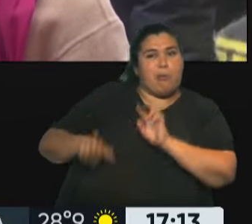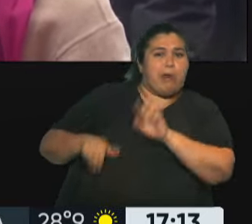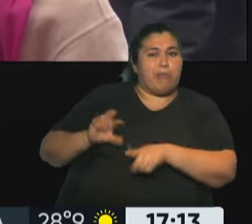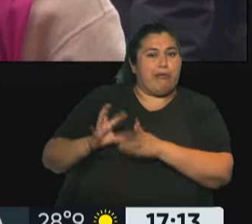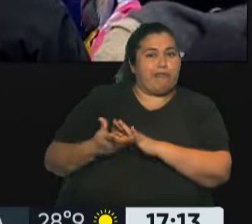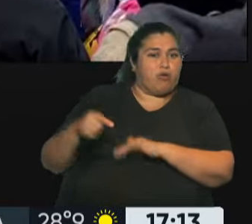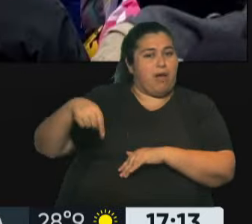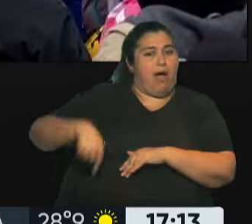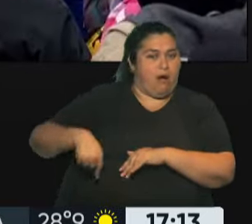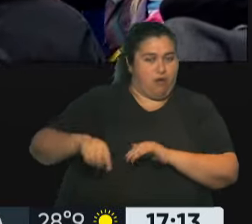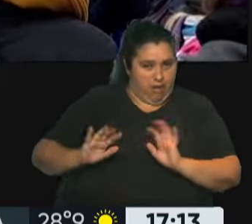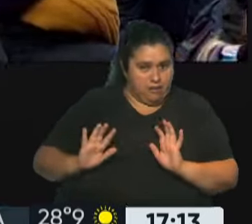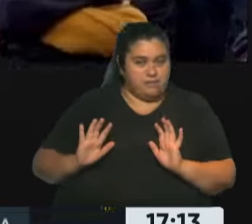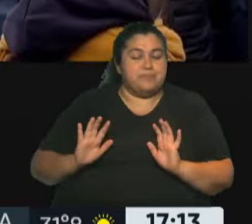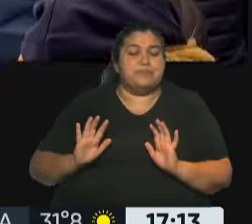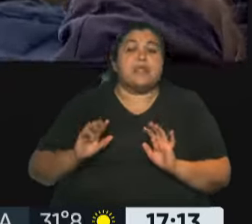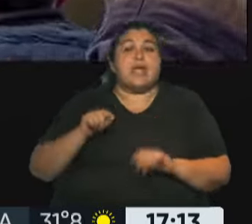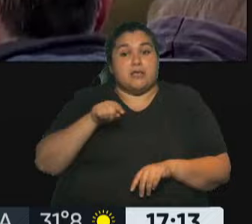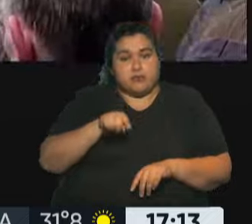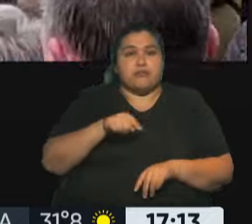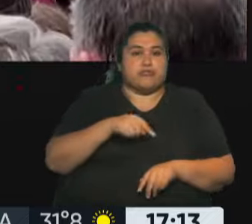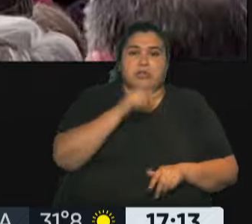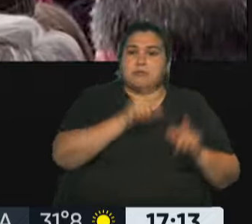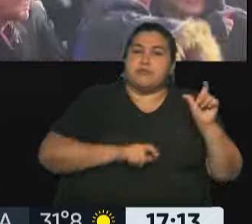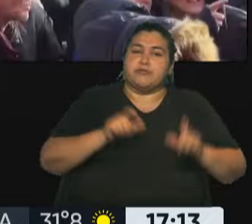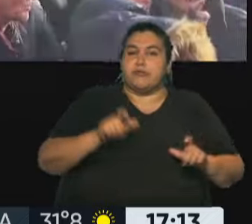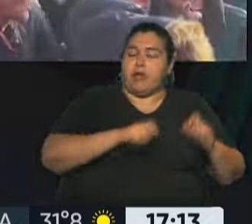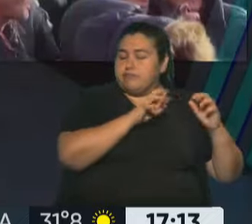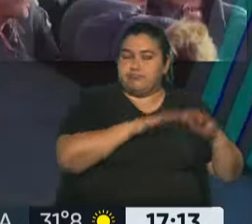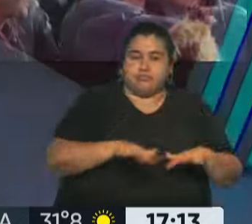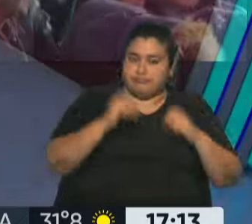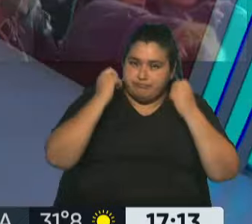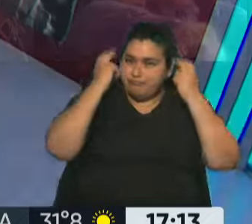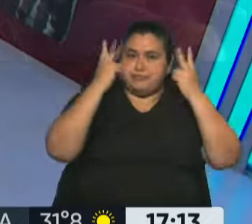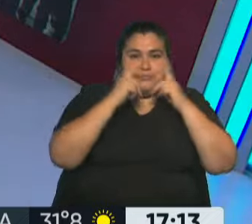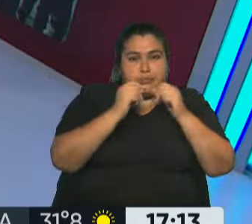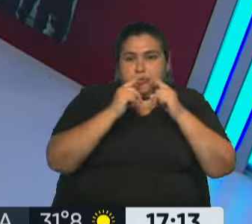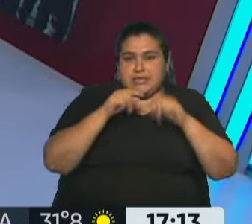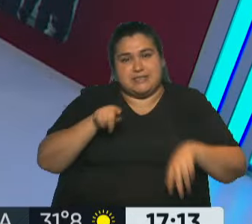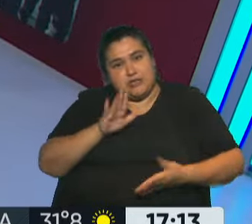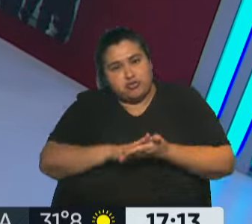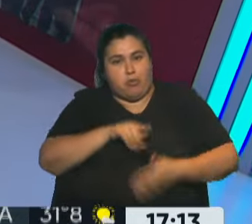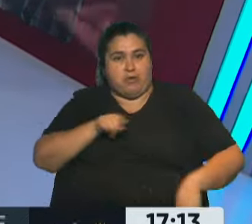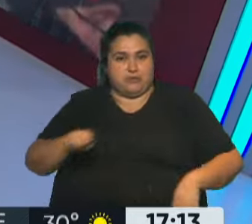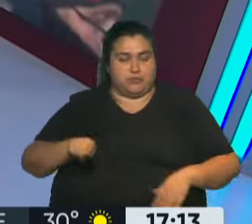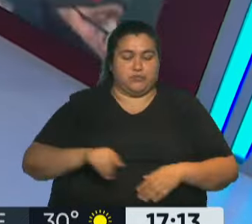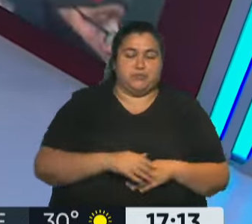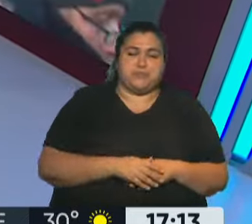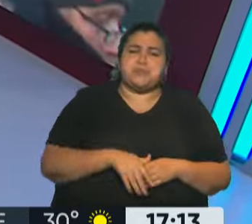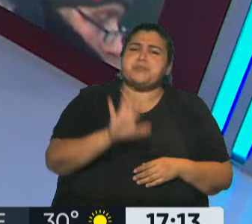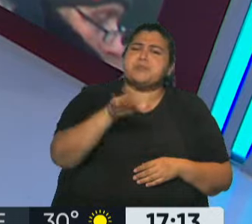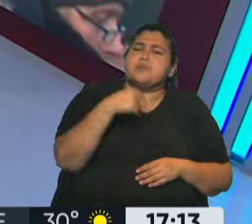como indeseables. Bueno, esto generó una reacción popular y ciudadana muy importante. Y se dio en paralelo, además, que el